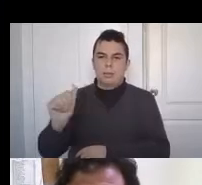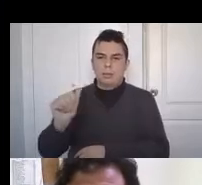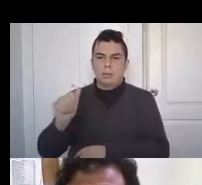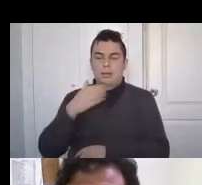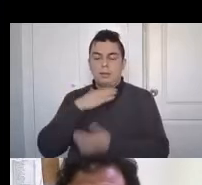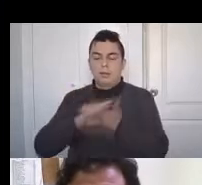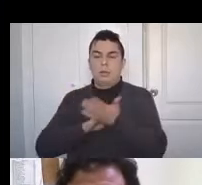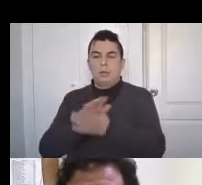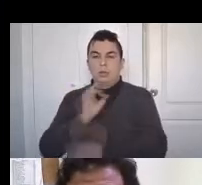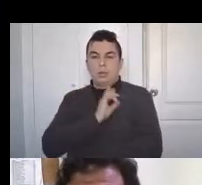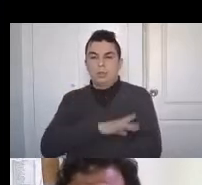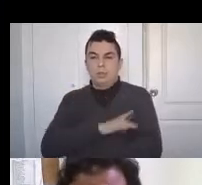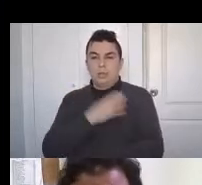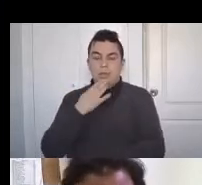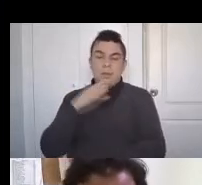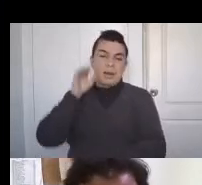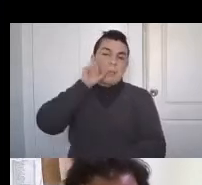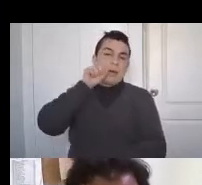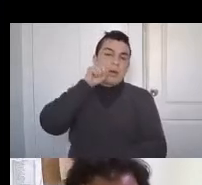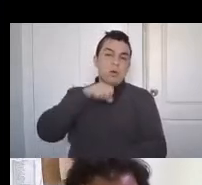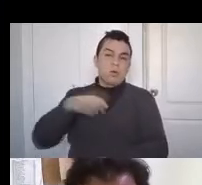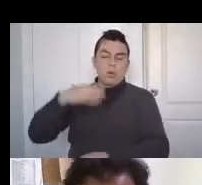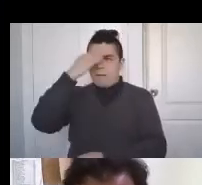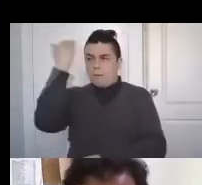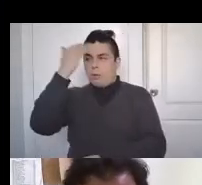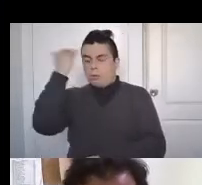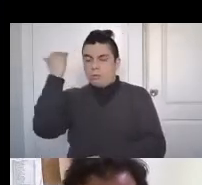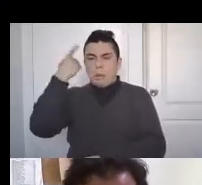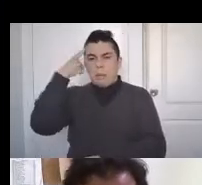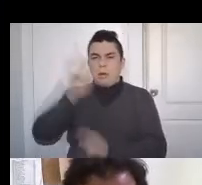Chile como en Perú, eran predominantes, pero no en los otros países.